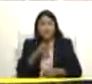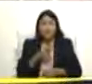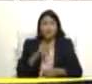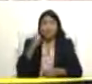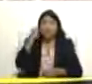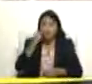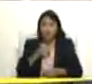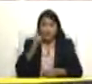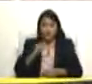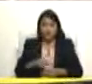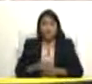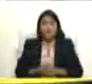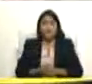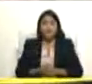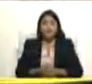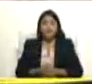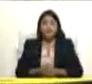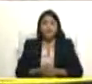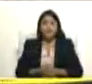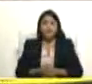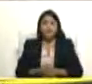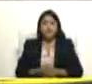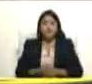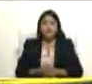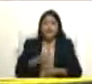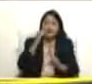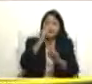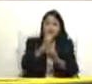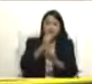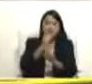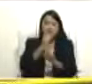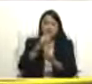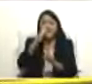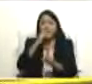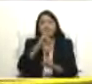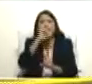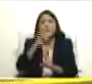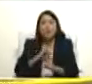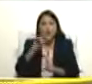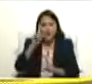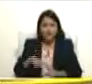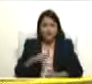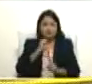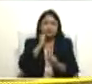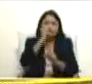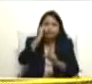Sucre, asesinado el general del pueblo soberano Ezequiel Zamora,